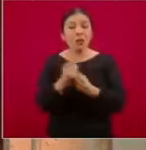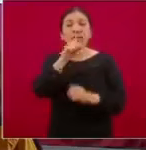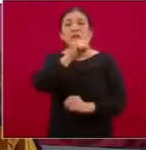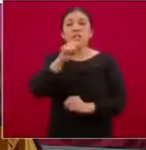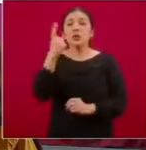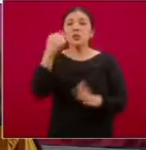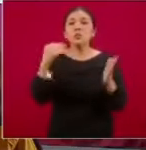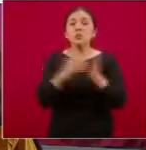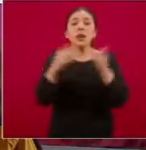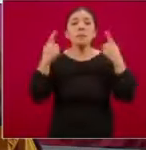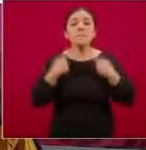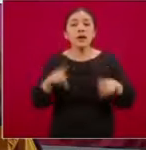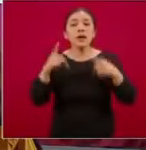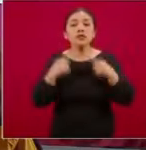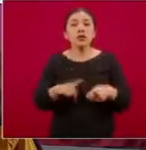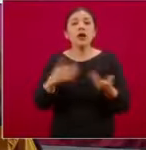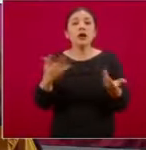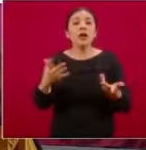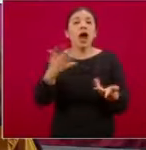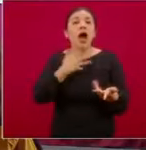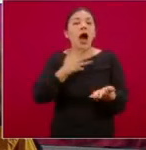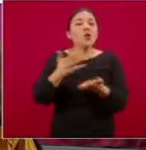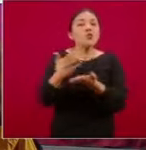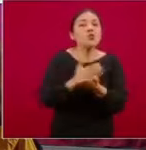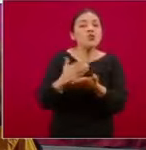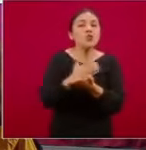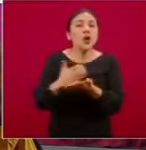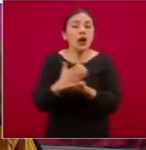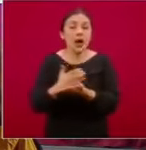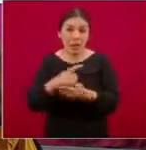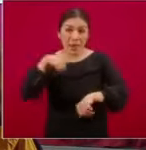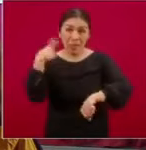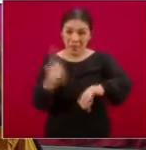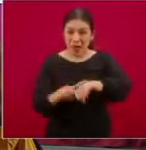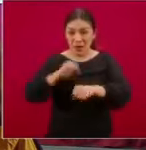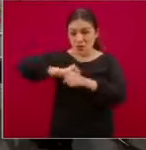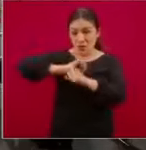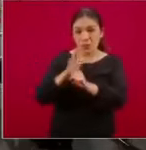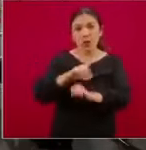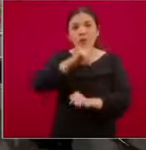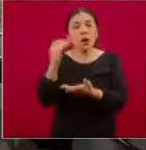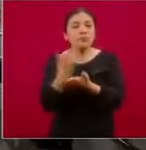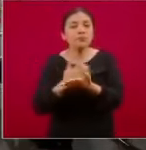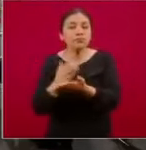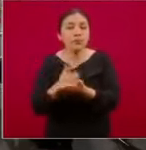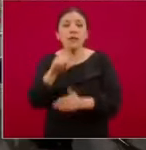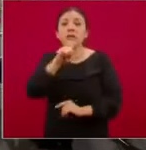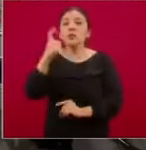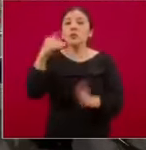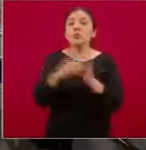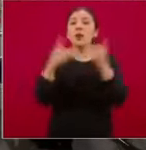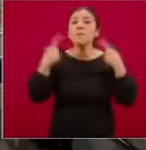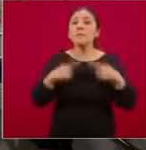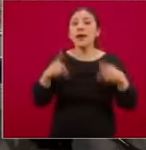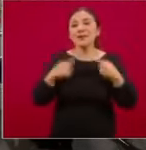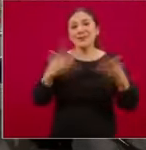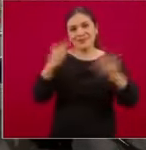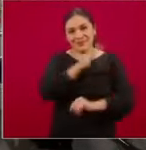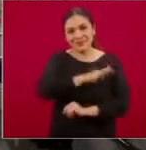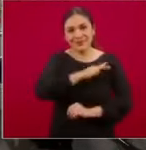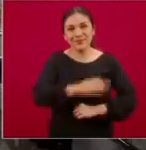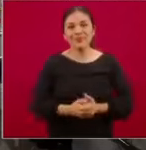701,000 las personas que felizmente se han recuperado de la enfermedad hasta el momento en lo que va de la epidemia en